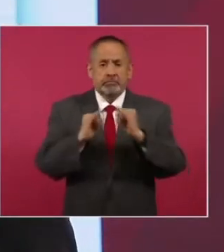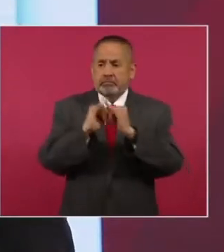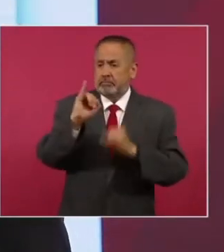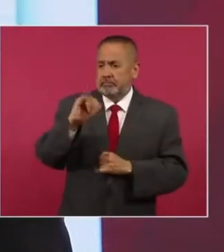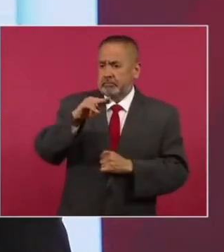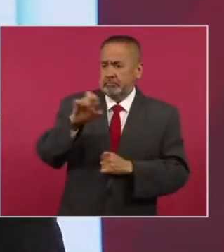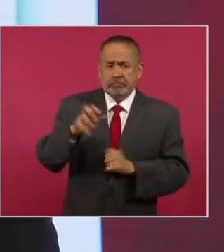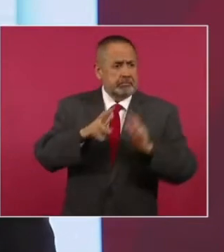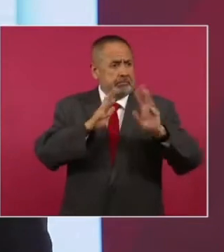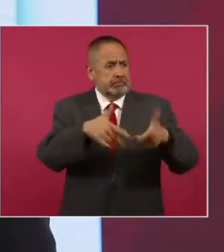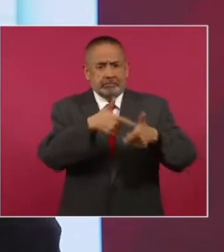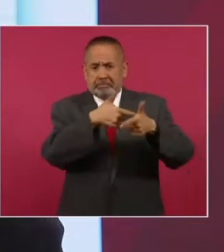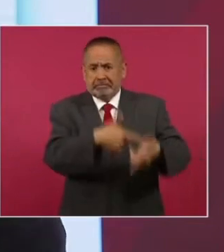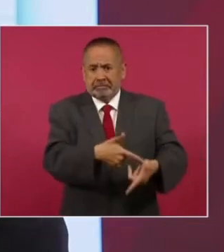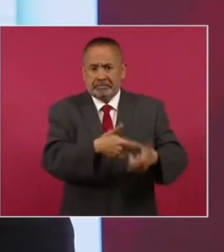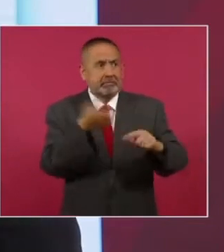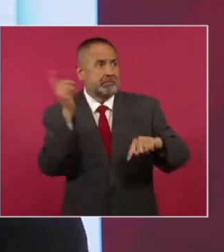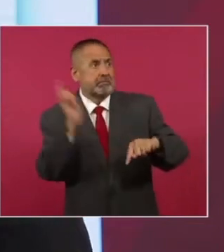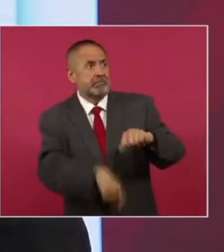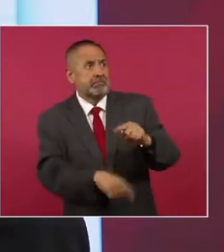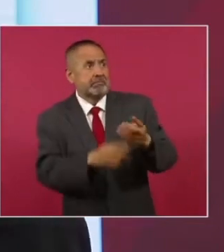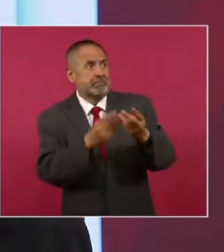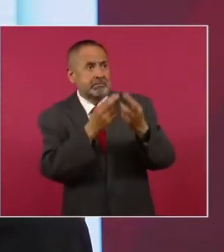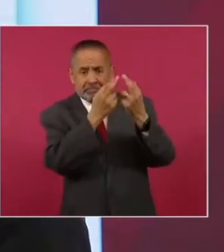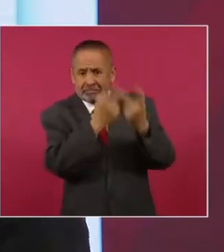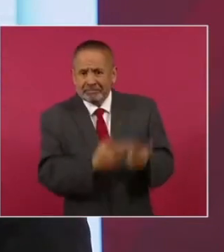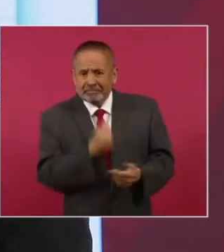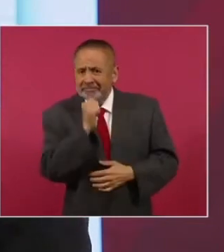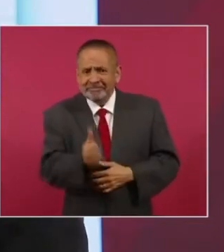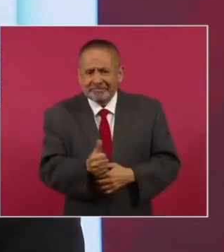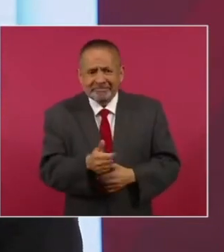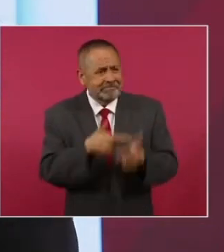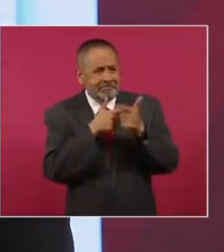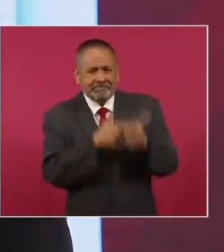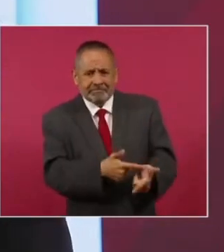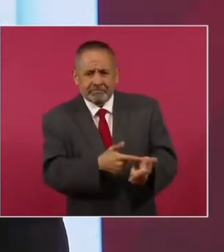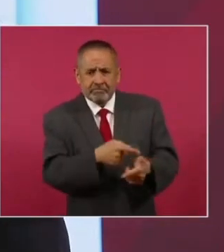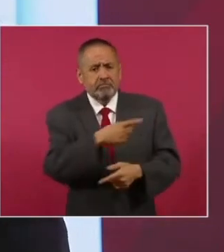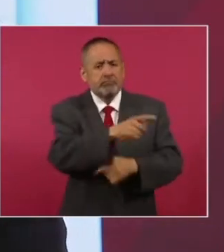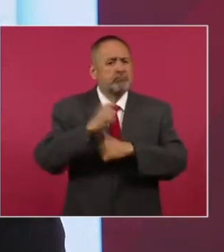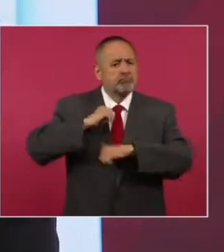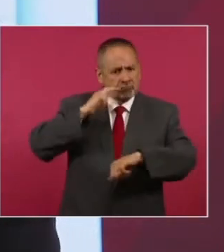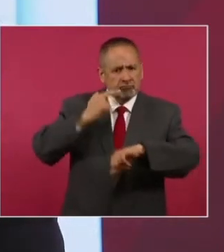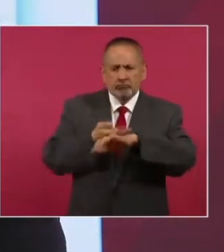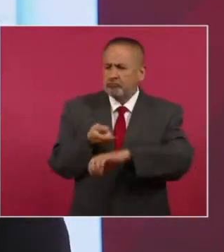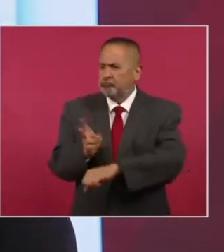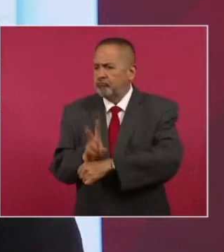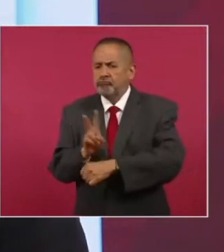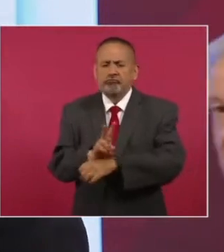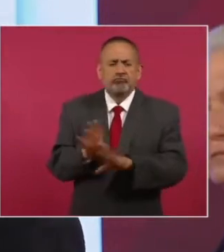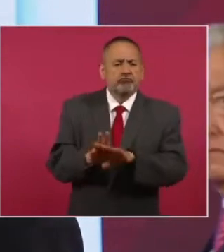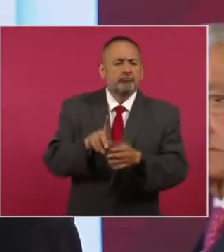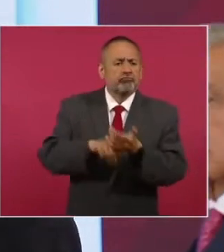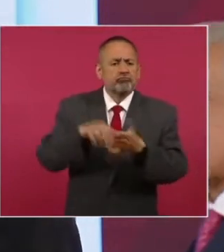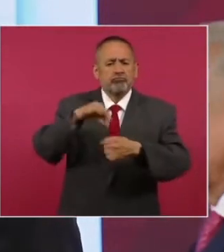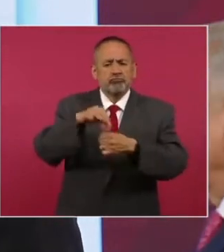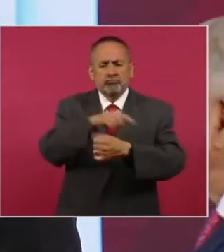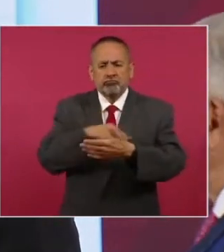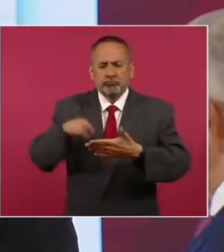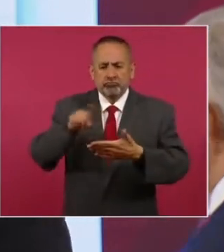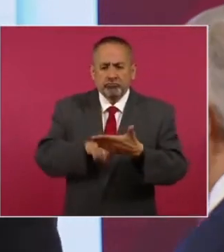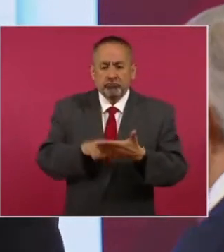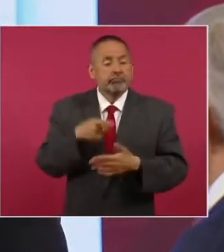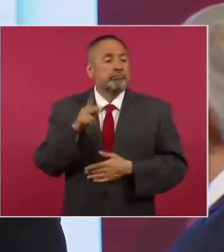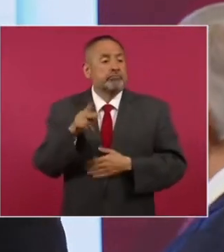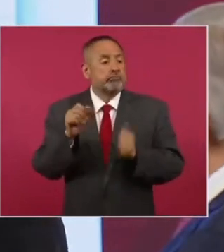Nacional Electoral, por lo que el órgano seguirá fungiendo como árbitro electoral y las elecciones operarán